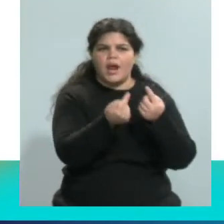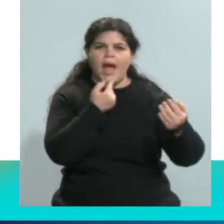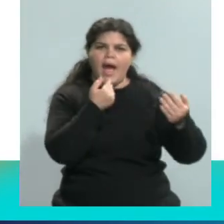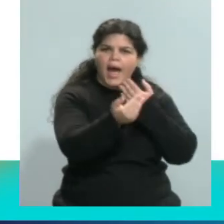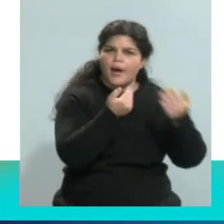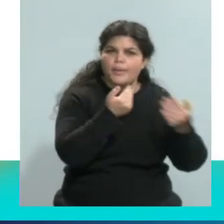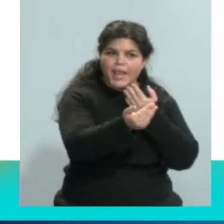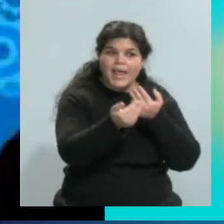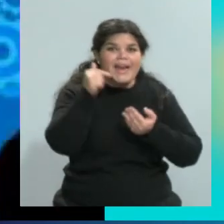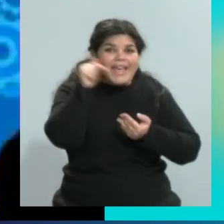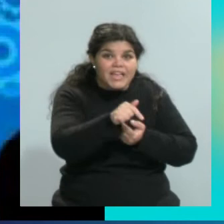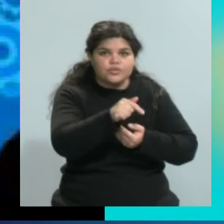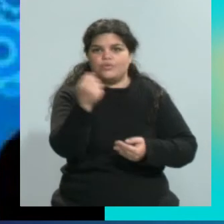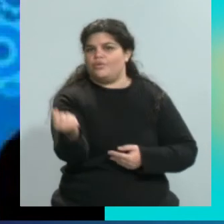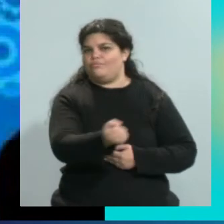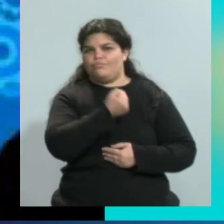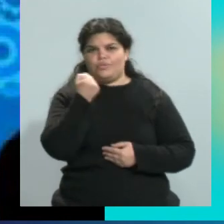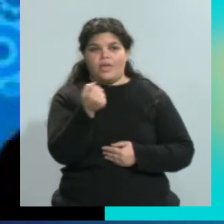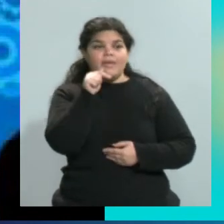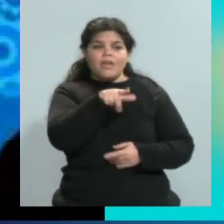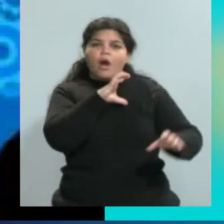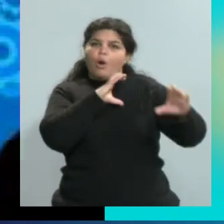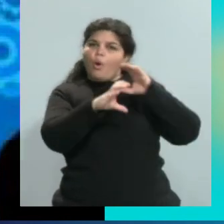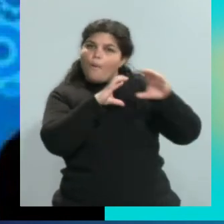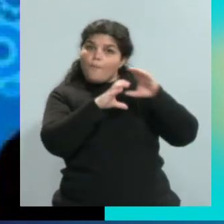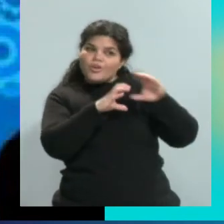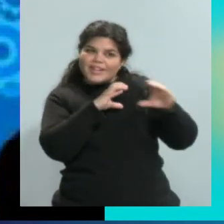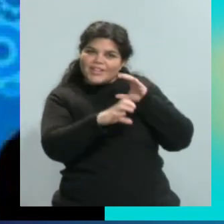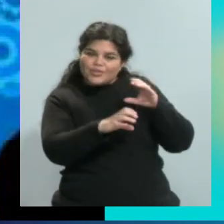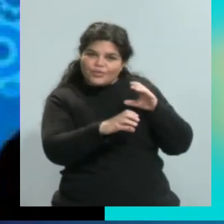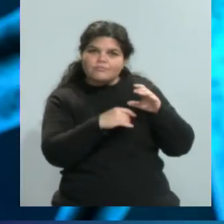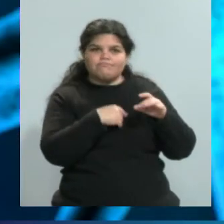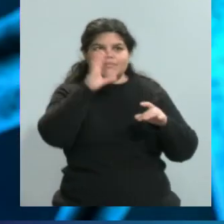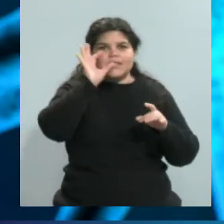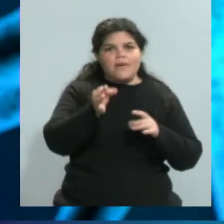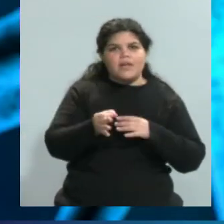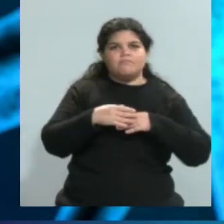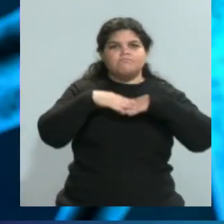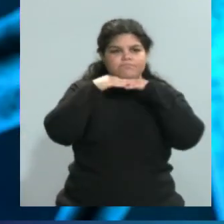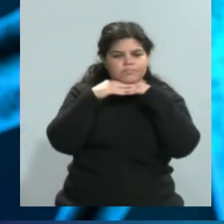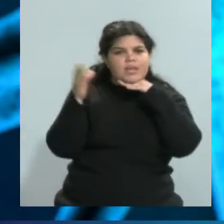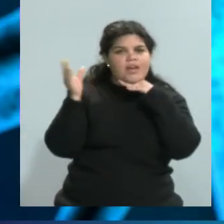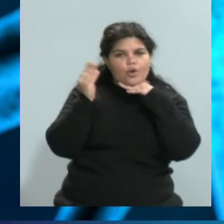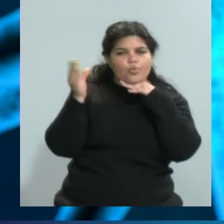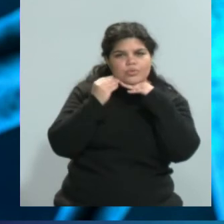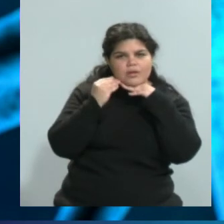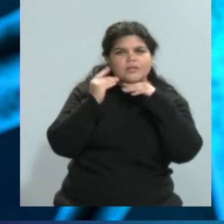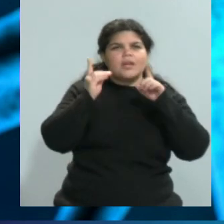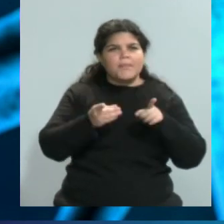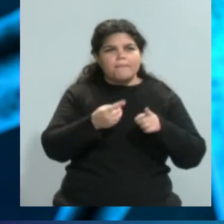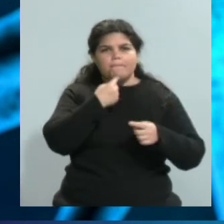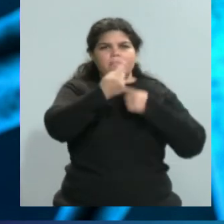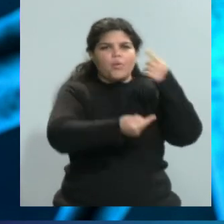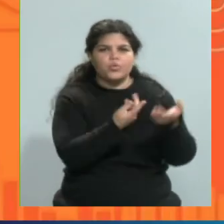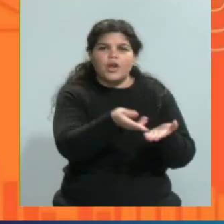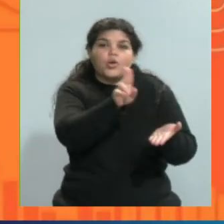no existe la comunicación, el saber escuchar, el saber comprender y repreguntar son